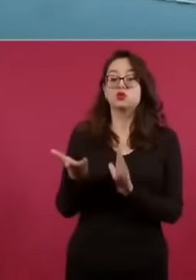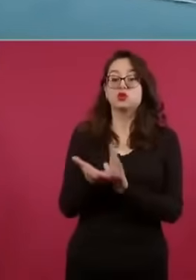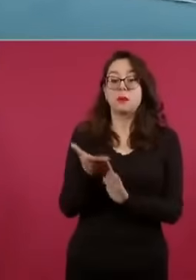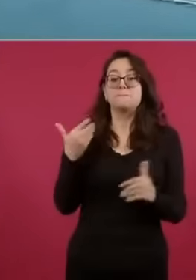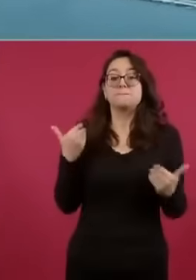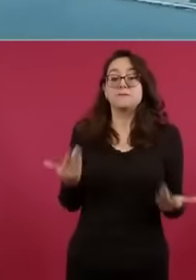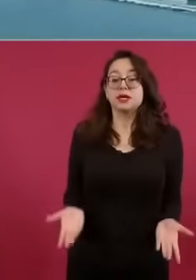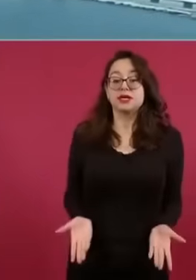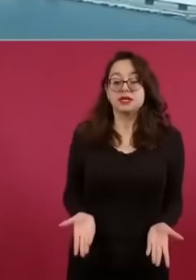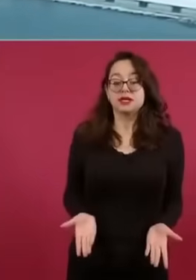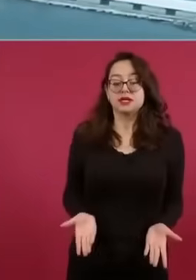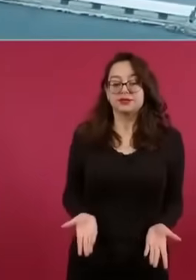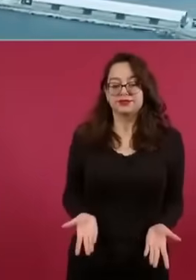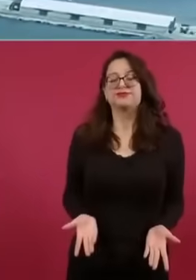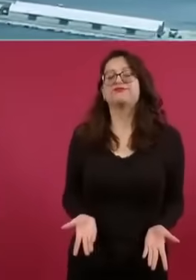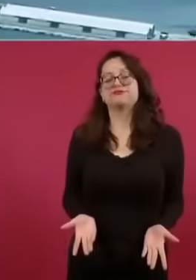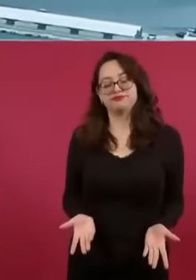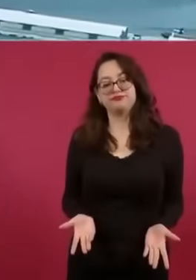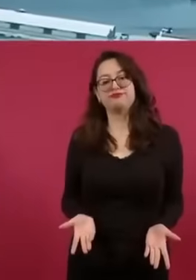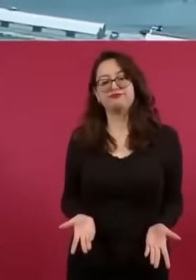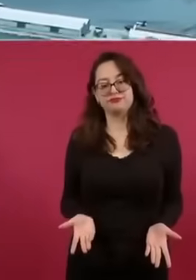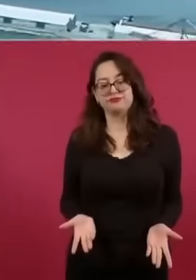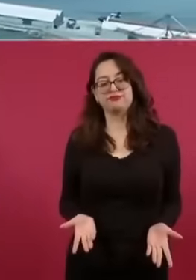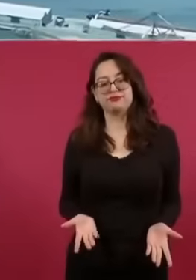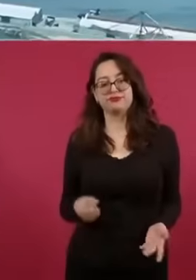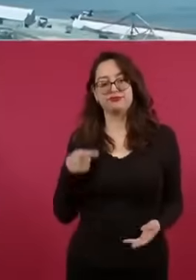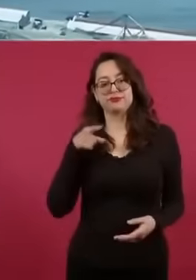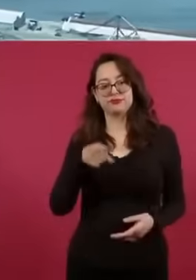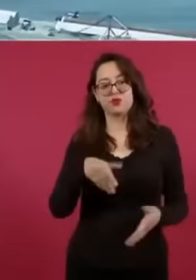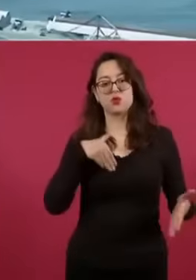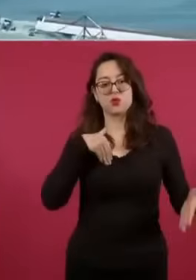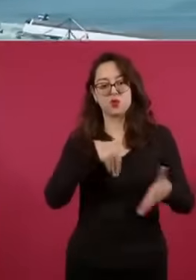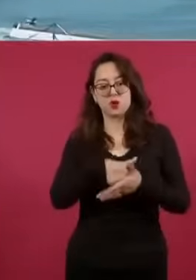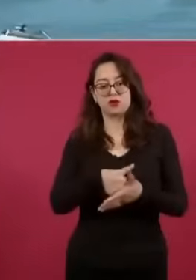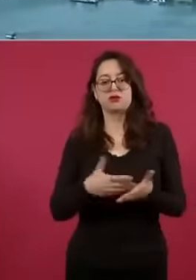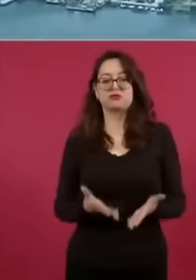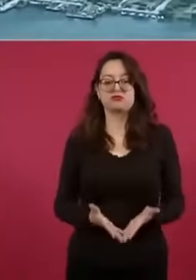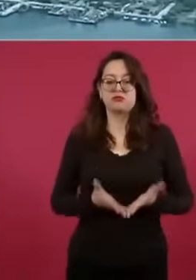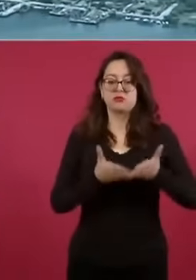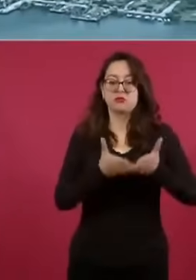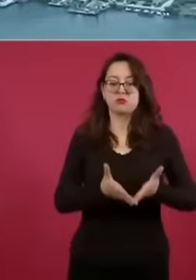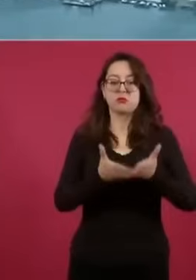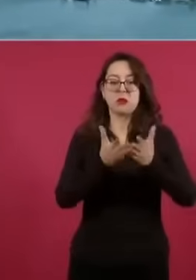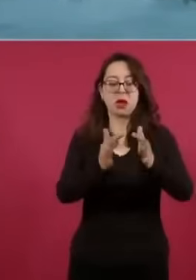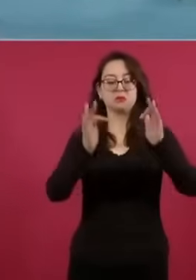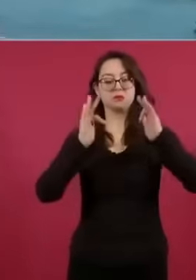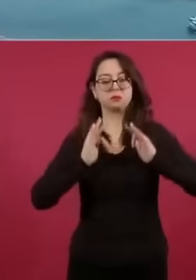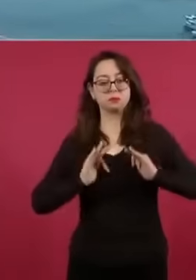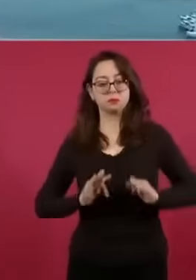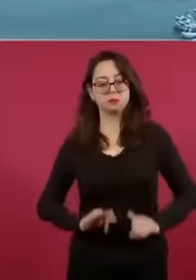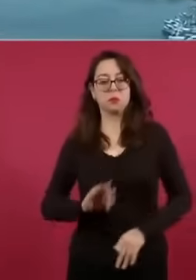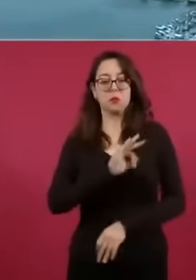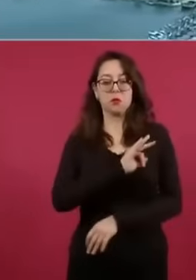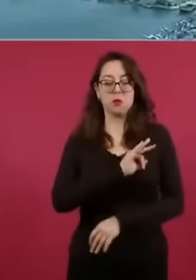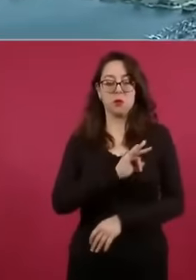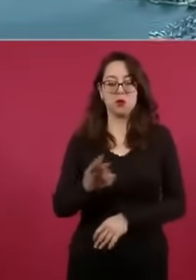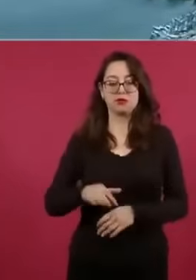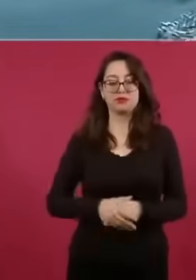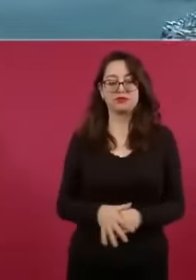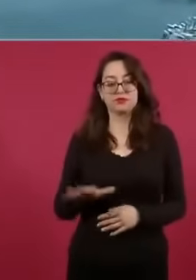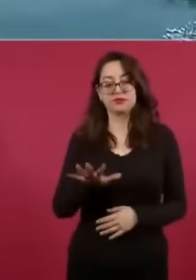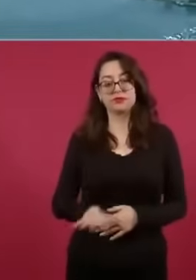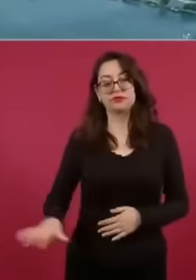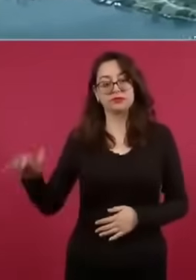precisamente para que tengan estabilidad los barcos. Ese es el antiguo